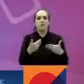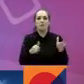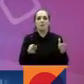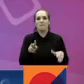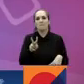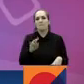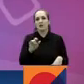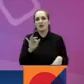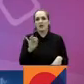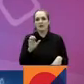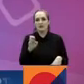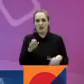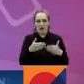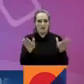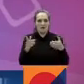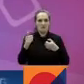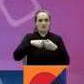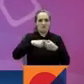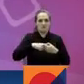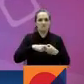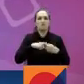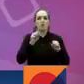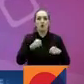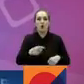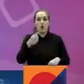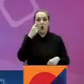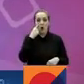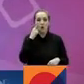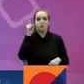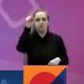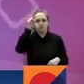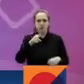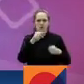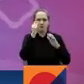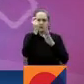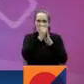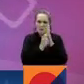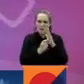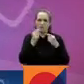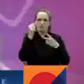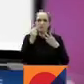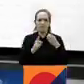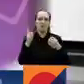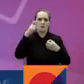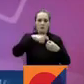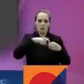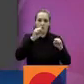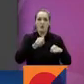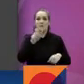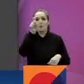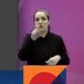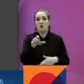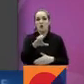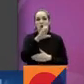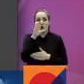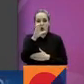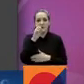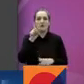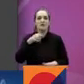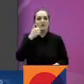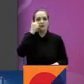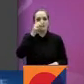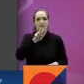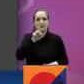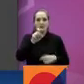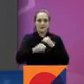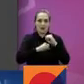y escoge la convocatoria. Ojo, porque al ingresar encontrará las generalidades y requisitos para inscribirse, como ser colombiano, ser mayor de 26